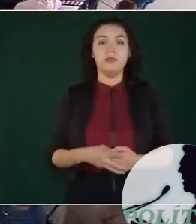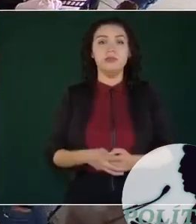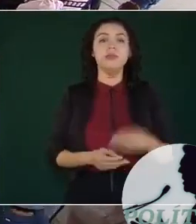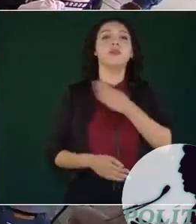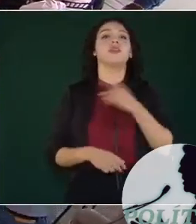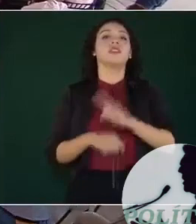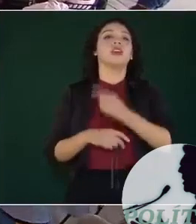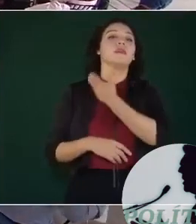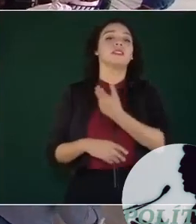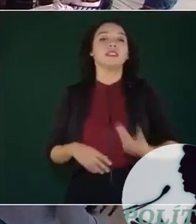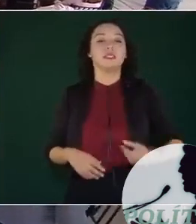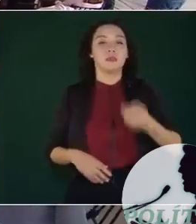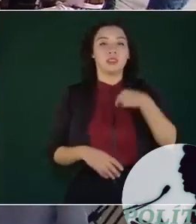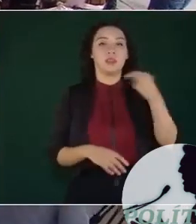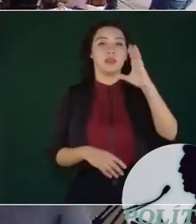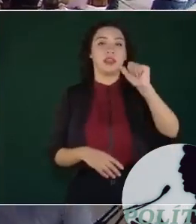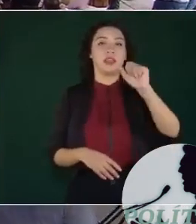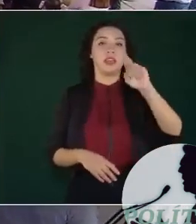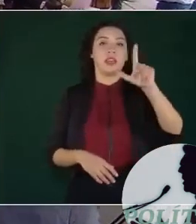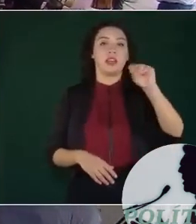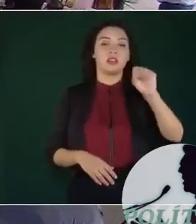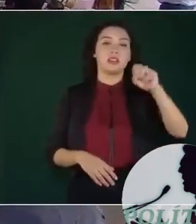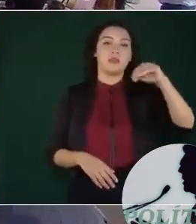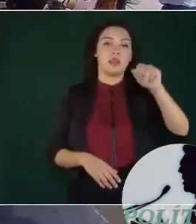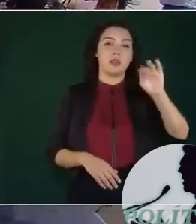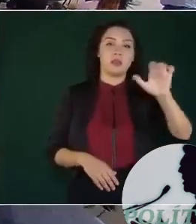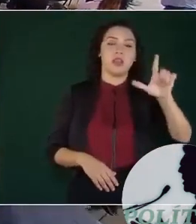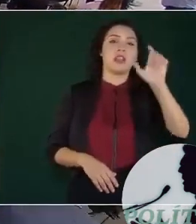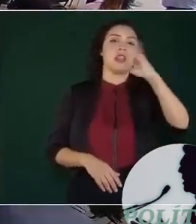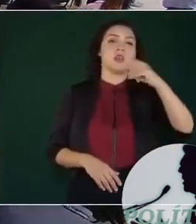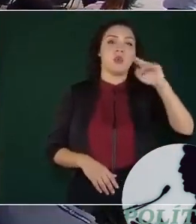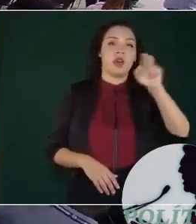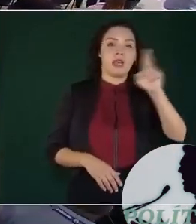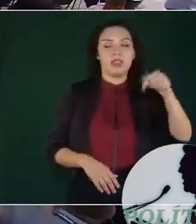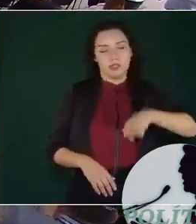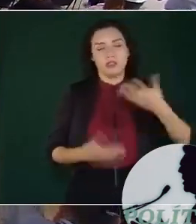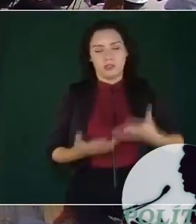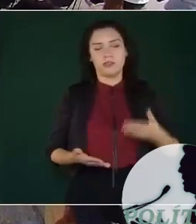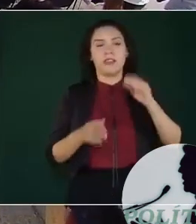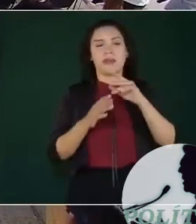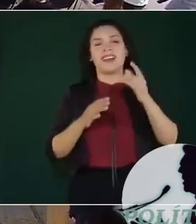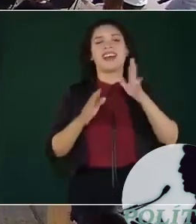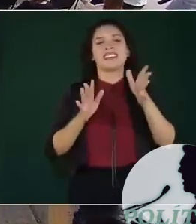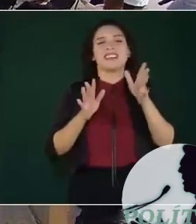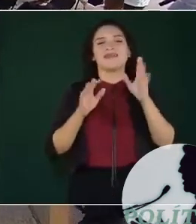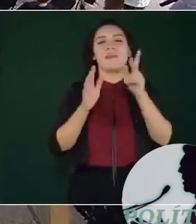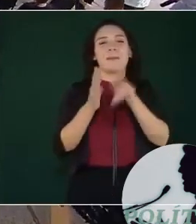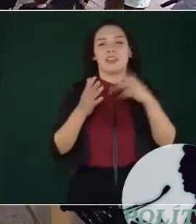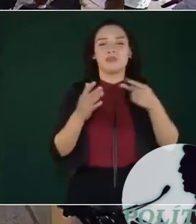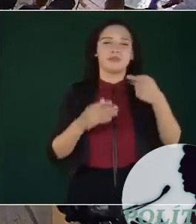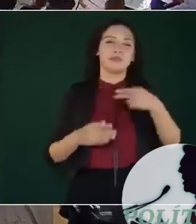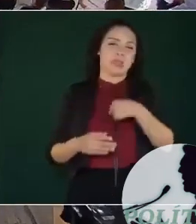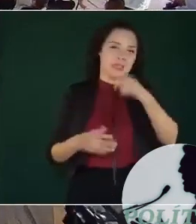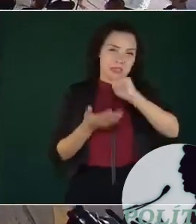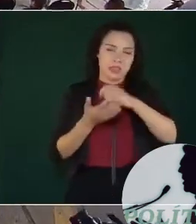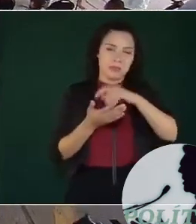Buenos días, presidente. Carlos Manuel Juárez, del medio elefanteblanco.mx, aquí de Tampico, Tamaulipas, secretario, secretaria, gobernador. Presidente, en una